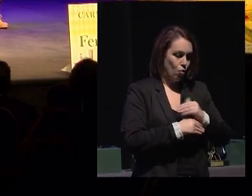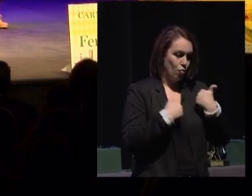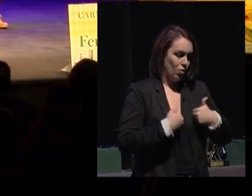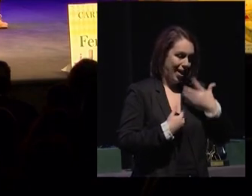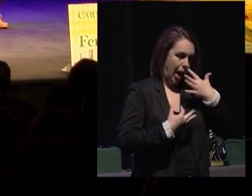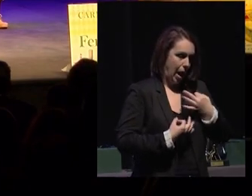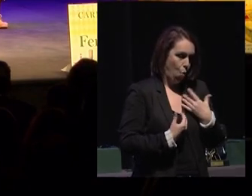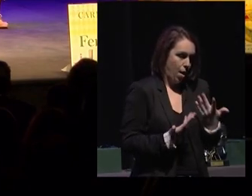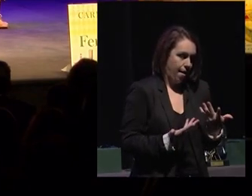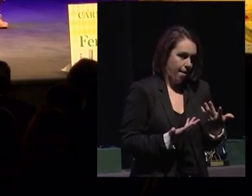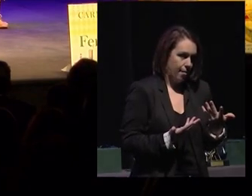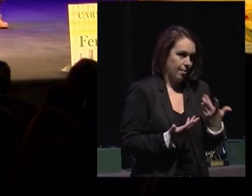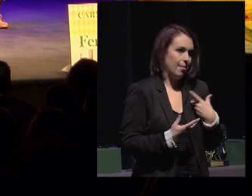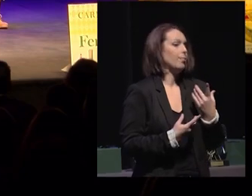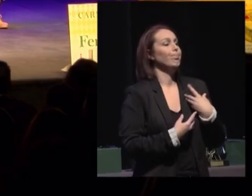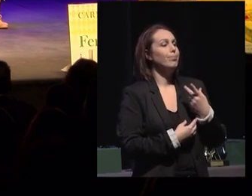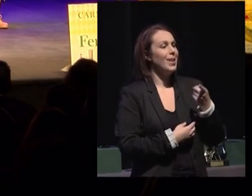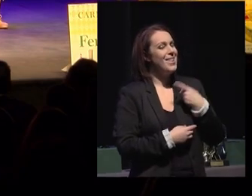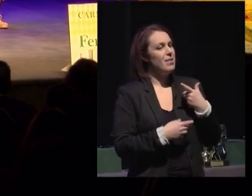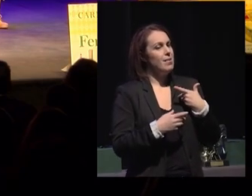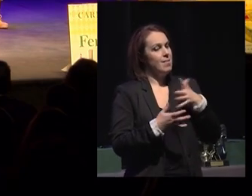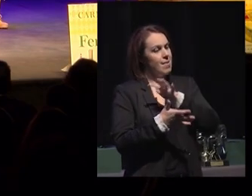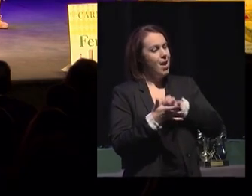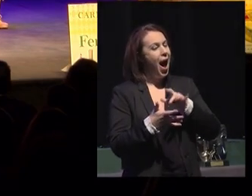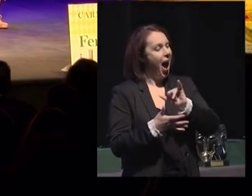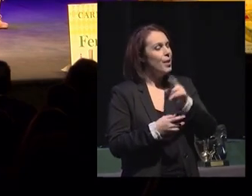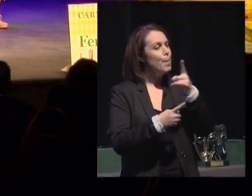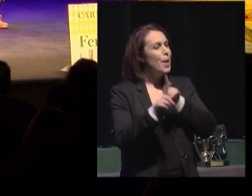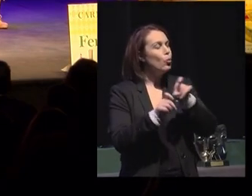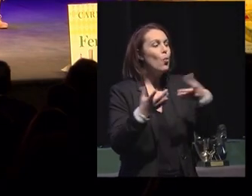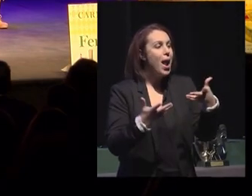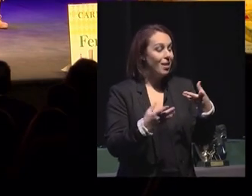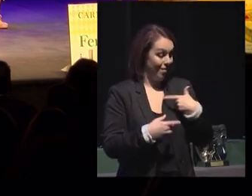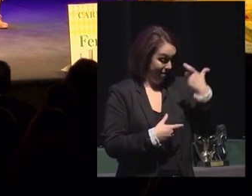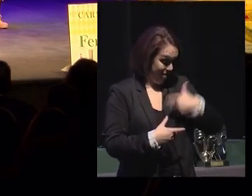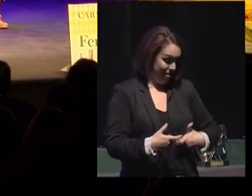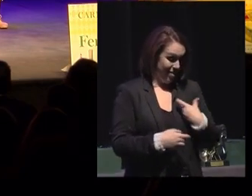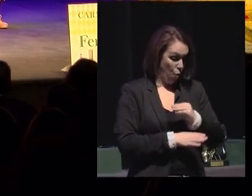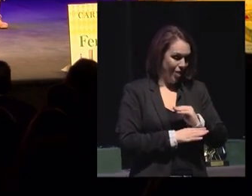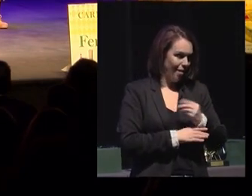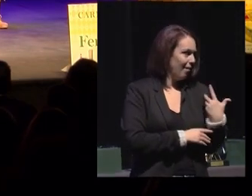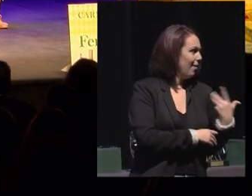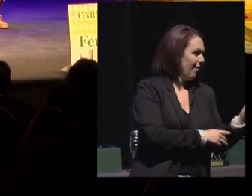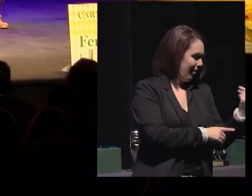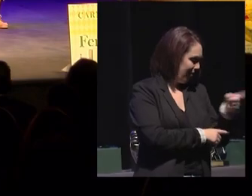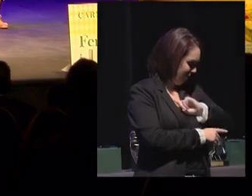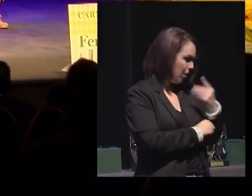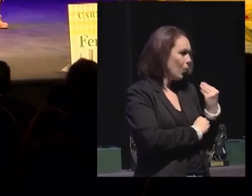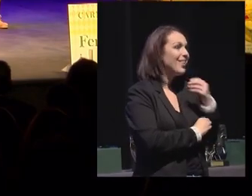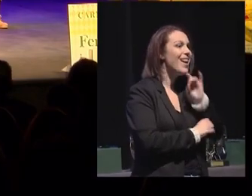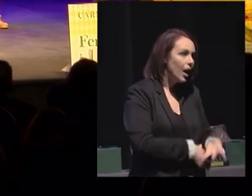Y hacéis una pregunta también a lo largo del paso doble. ¿Quién cuida del cuidador, ¿no? Con vosotros, Cádiz de mi alma.